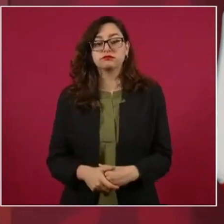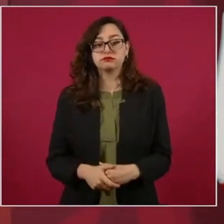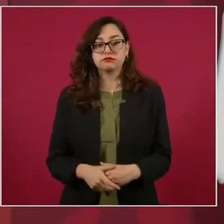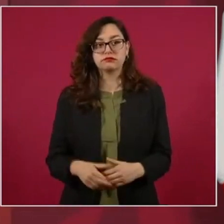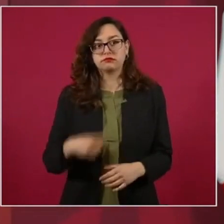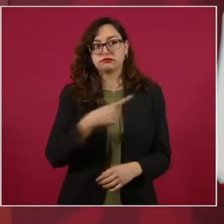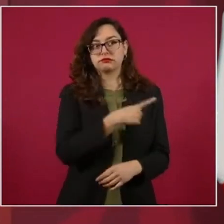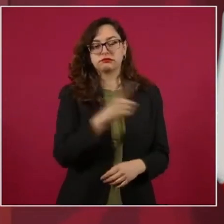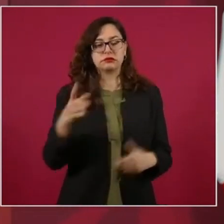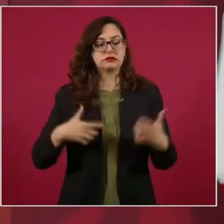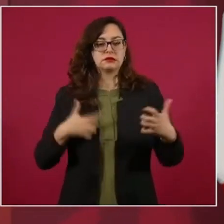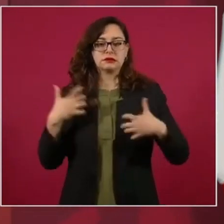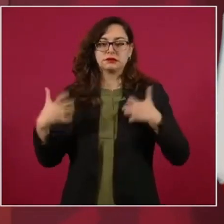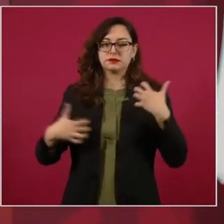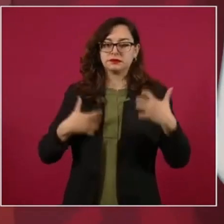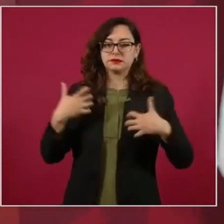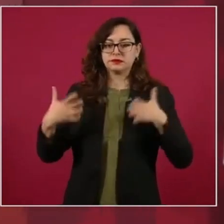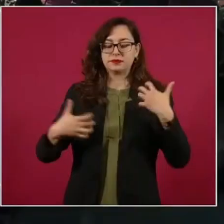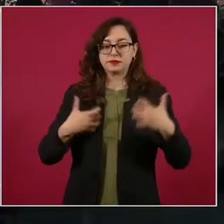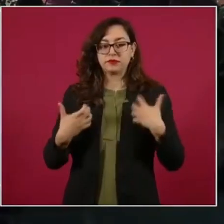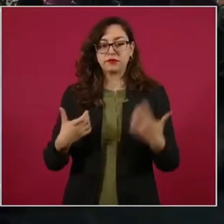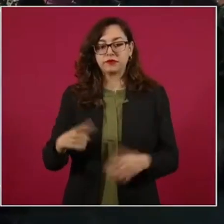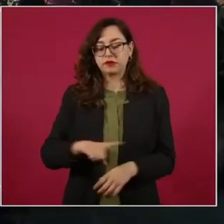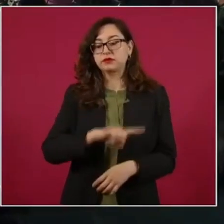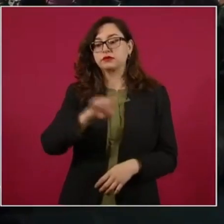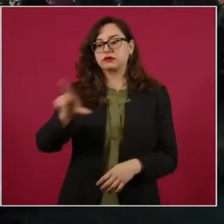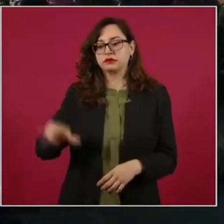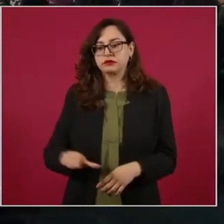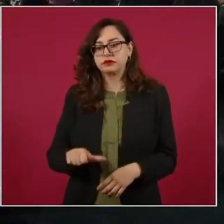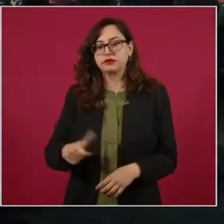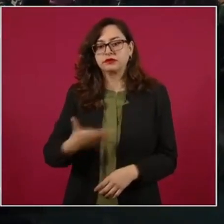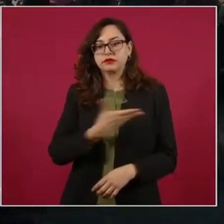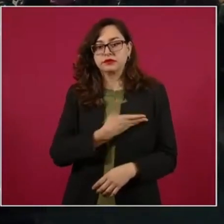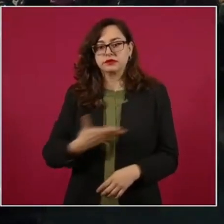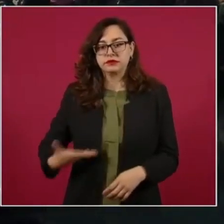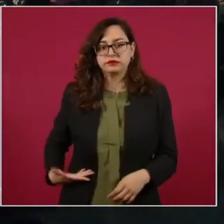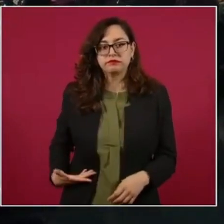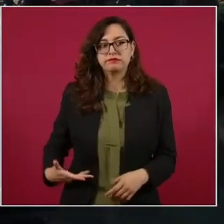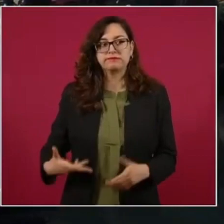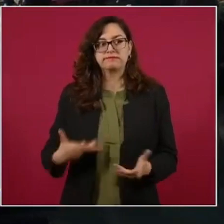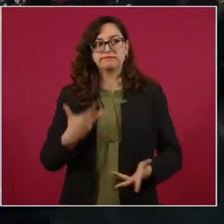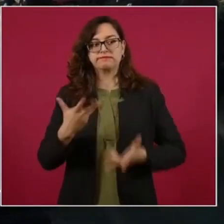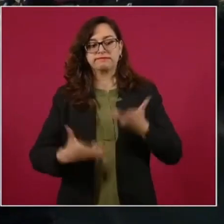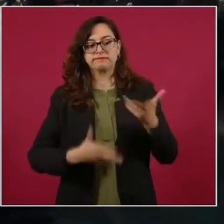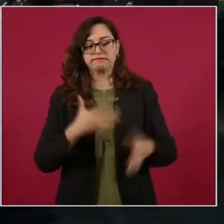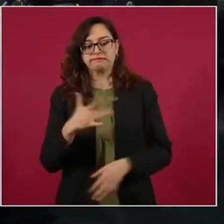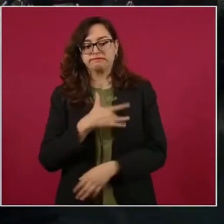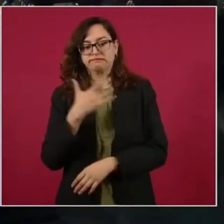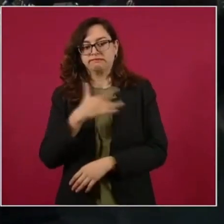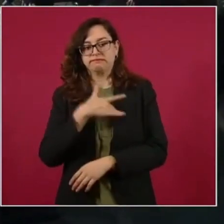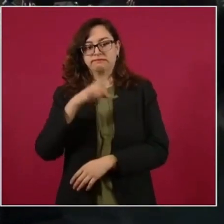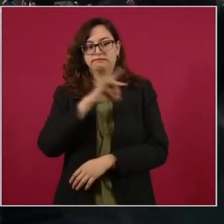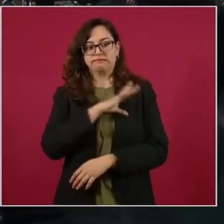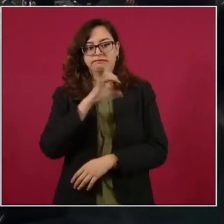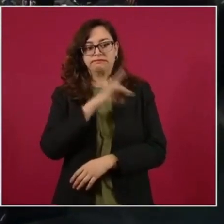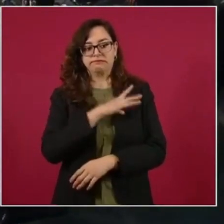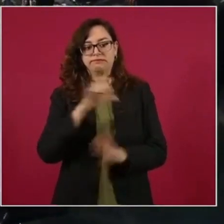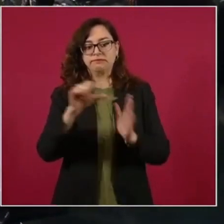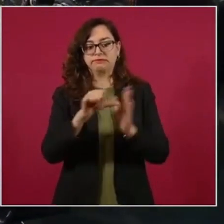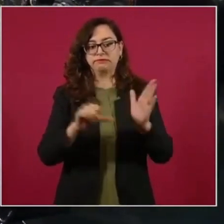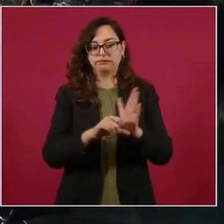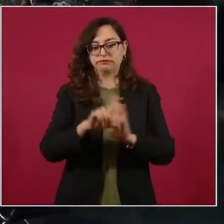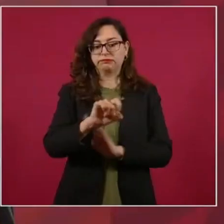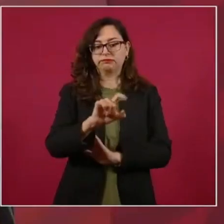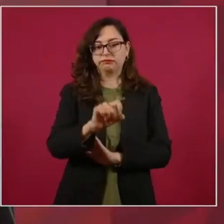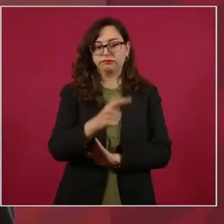que ningún presidente posterior podía reglamentar el artículo 27.